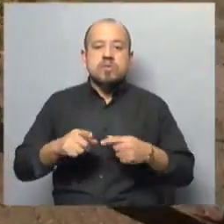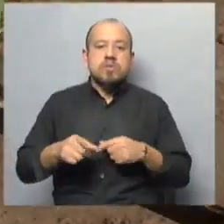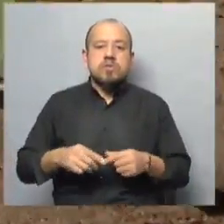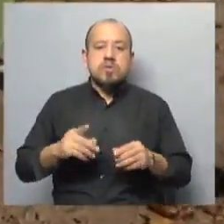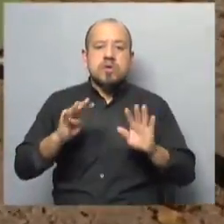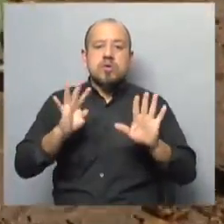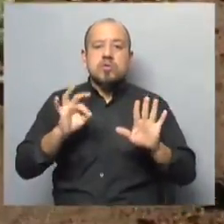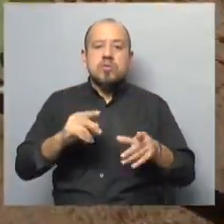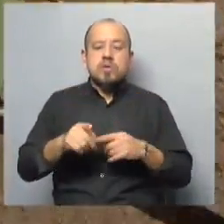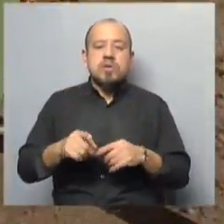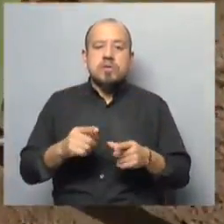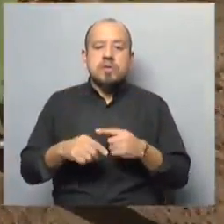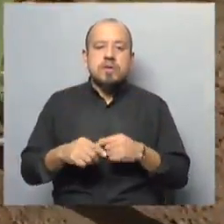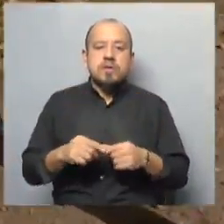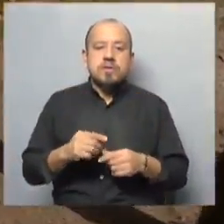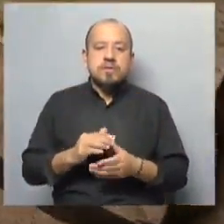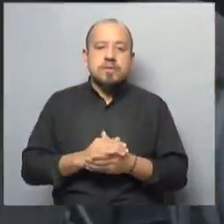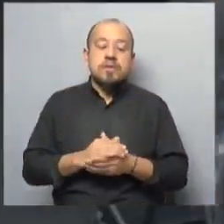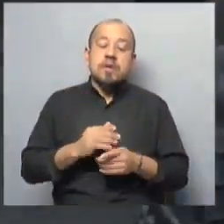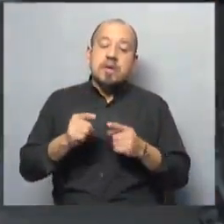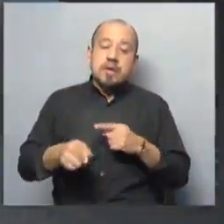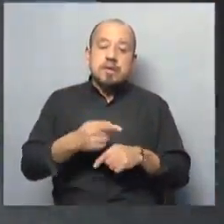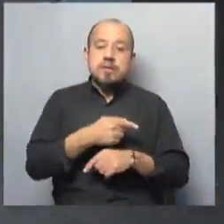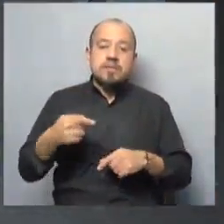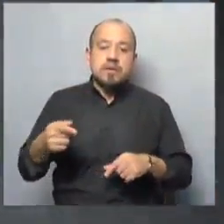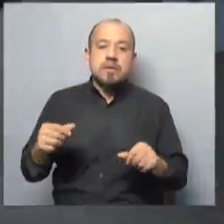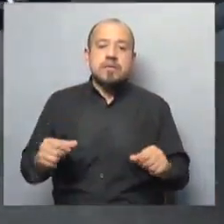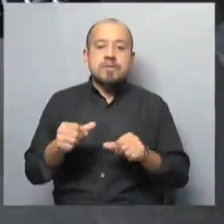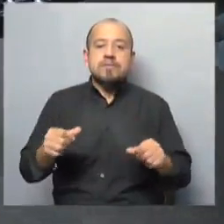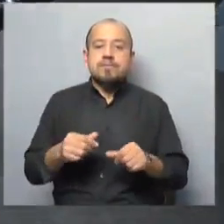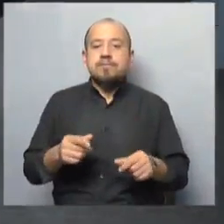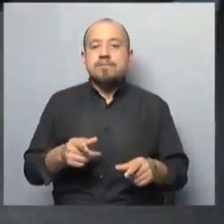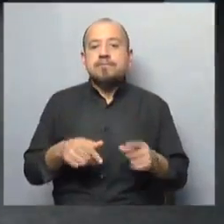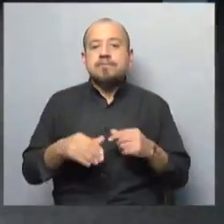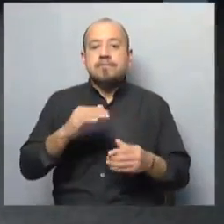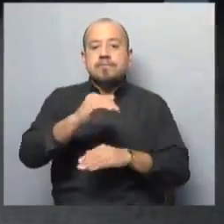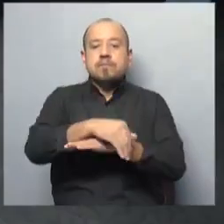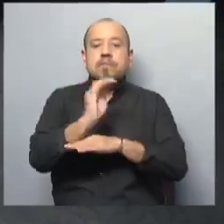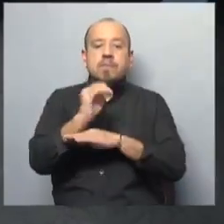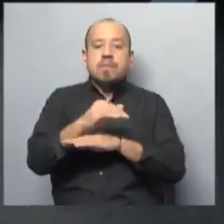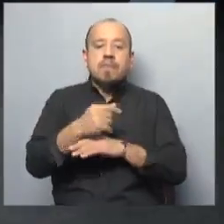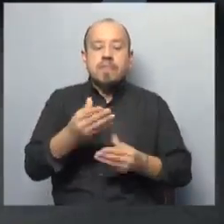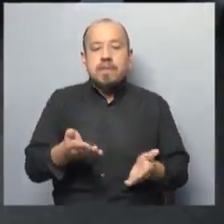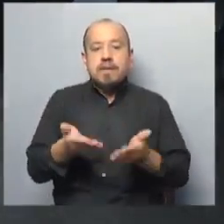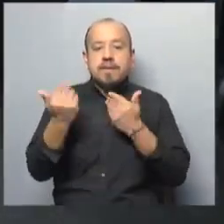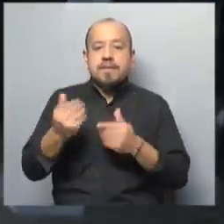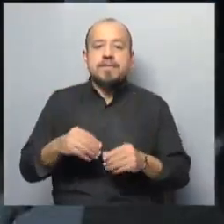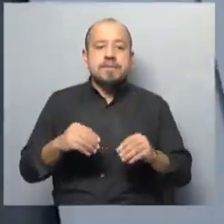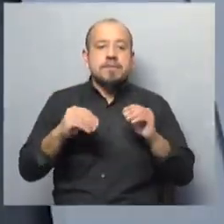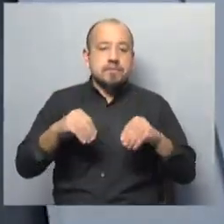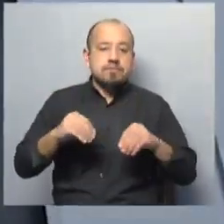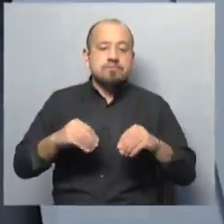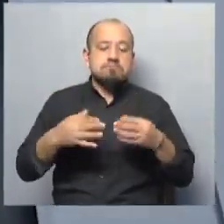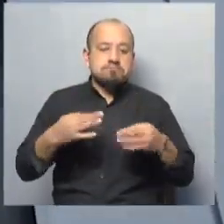a 90 en circulación. Durante esta semana se reforzó la frecuencia de vaciado de contenedores para mantener la limpieza durante